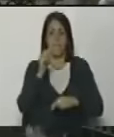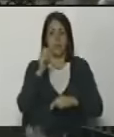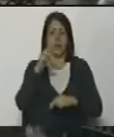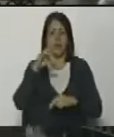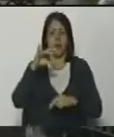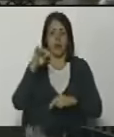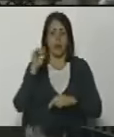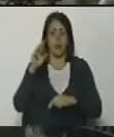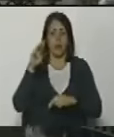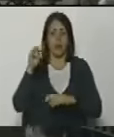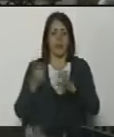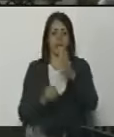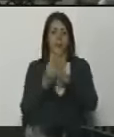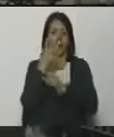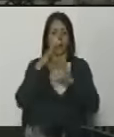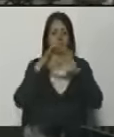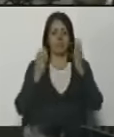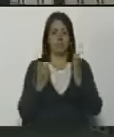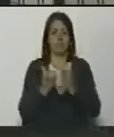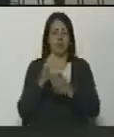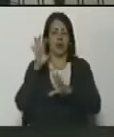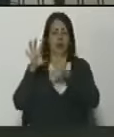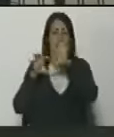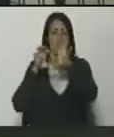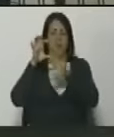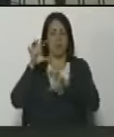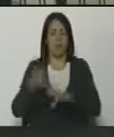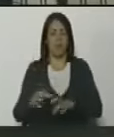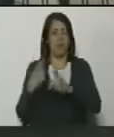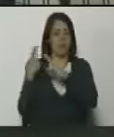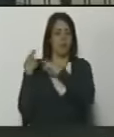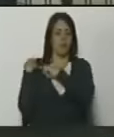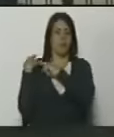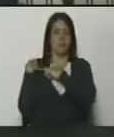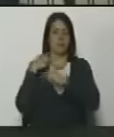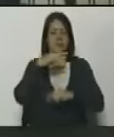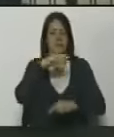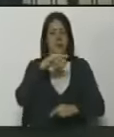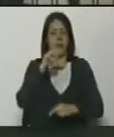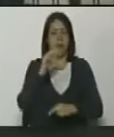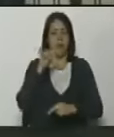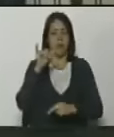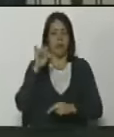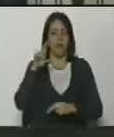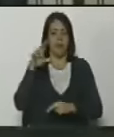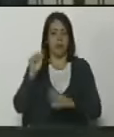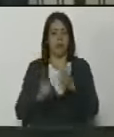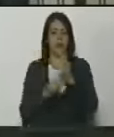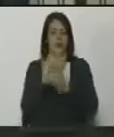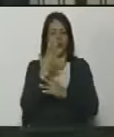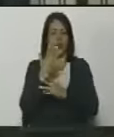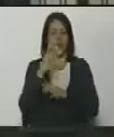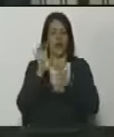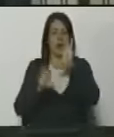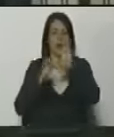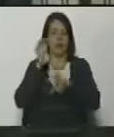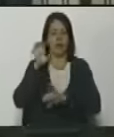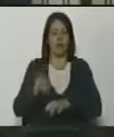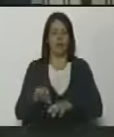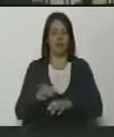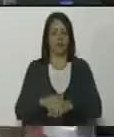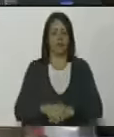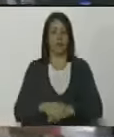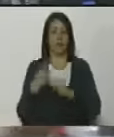Proaño, a la Fundación Planeta Animal Rescue y su representante Mayela Mendoza, a Funda Jurídico Animal y